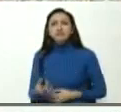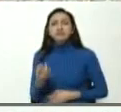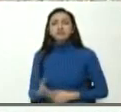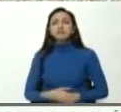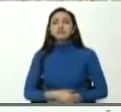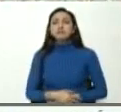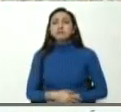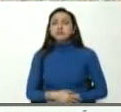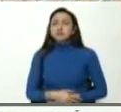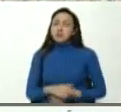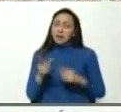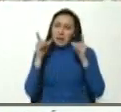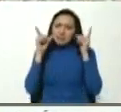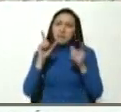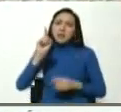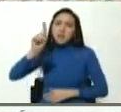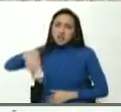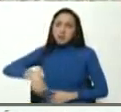es impactante